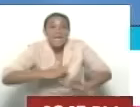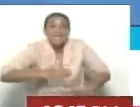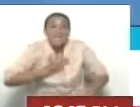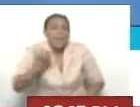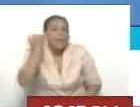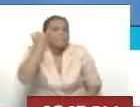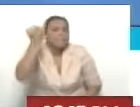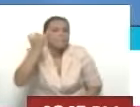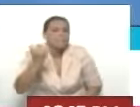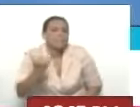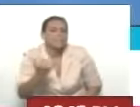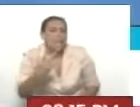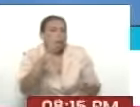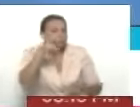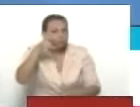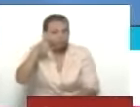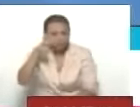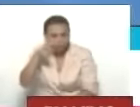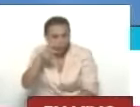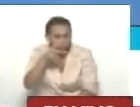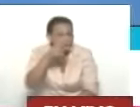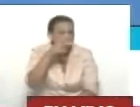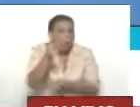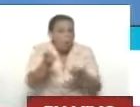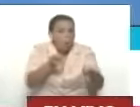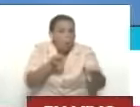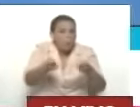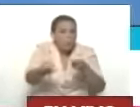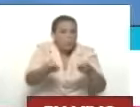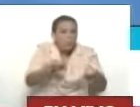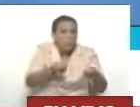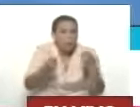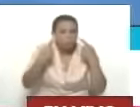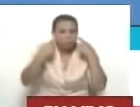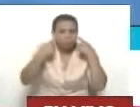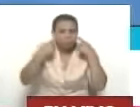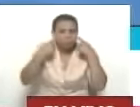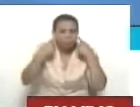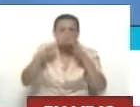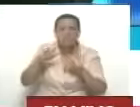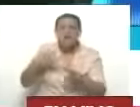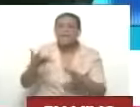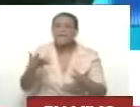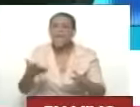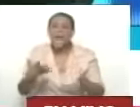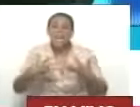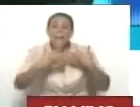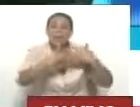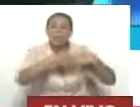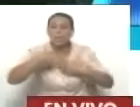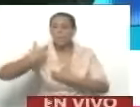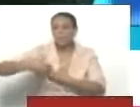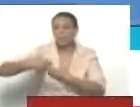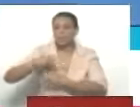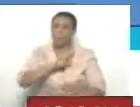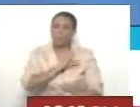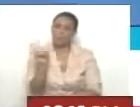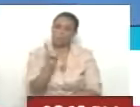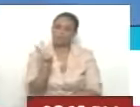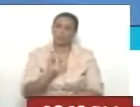pretende monitorear, controlar y tutorear la industria petrolera de